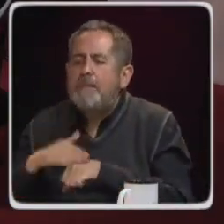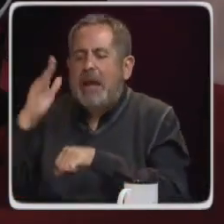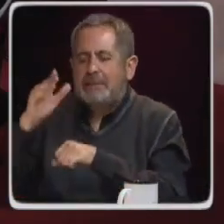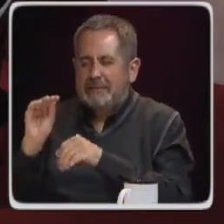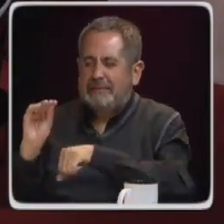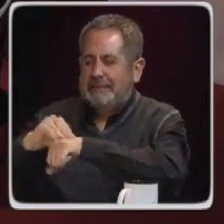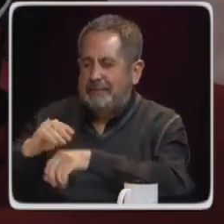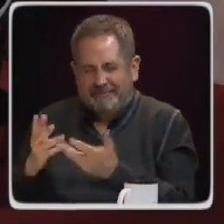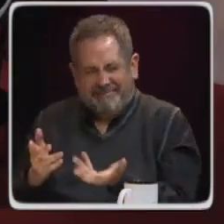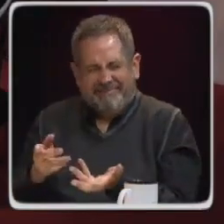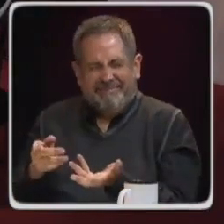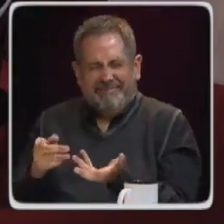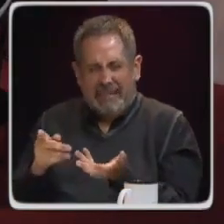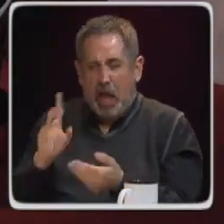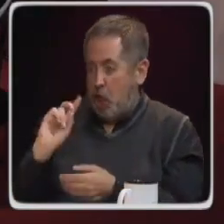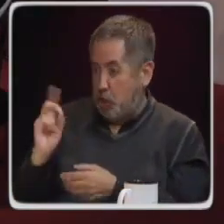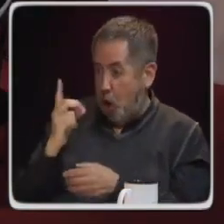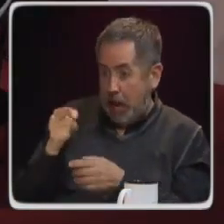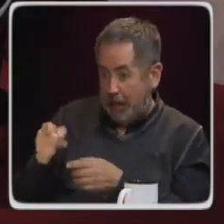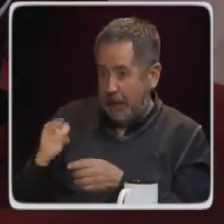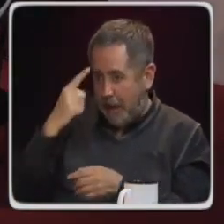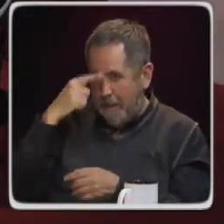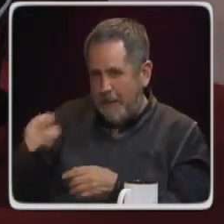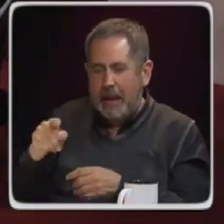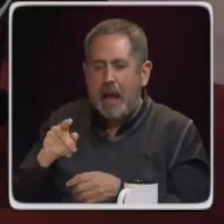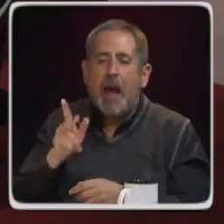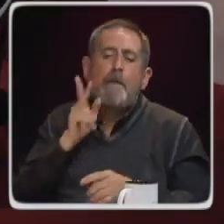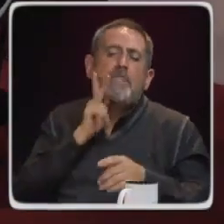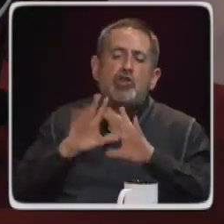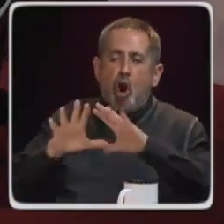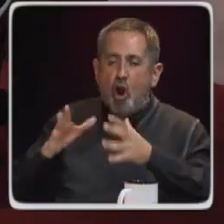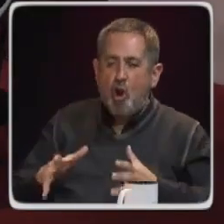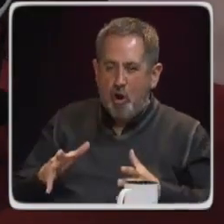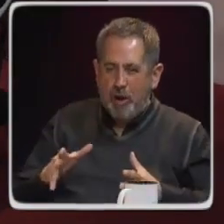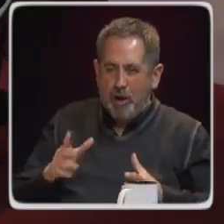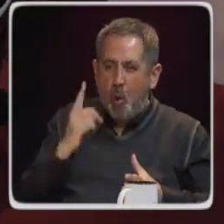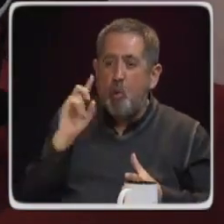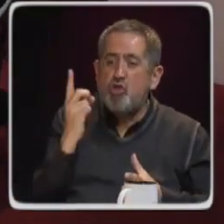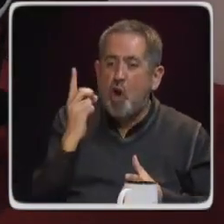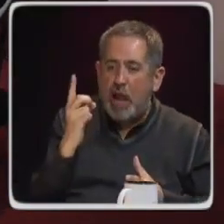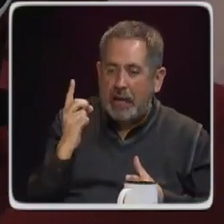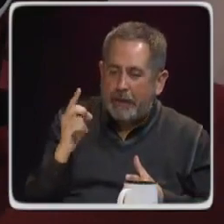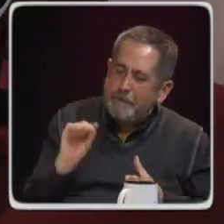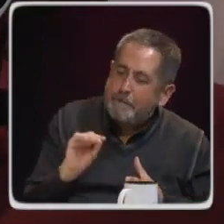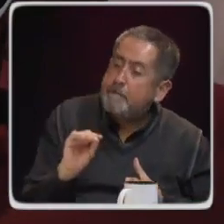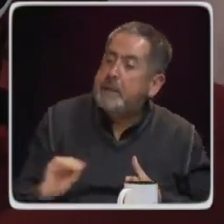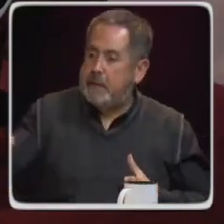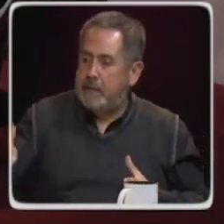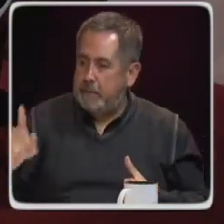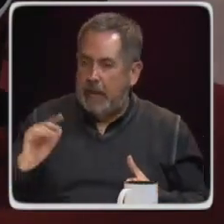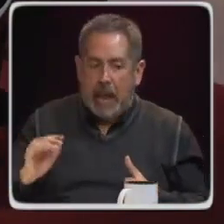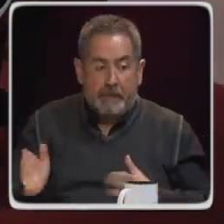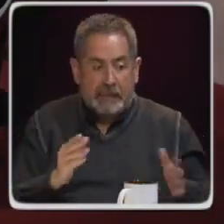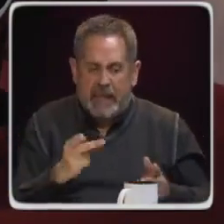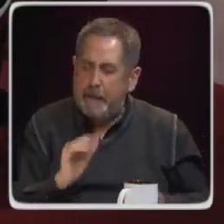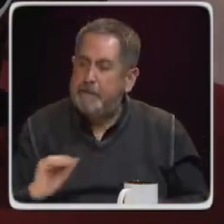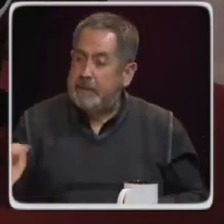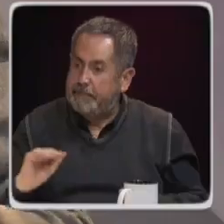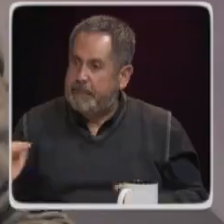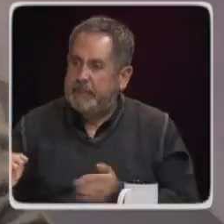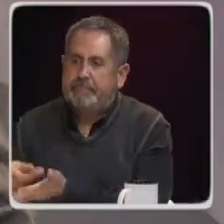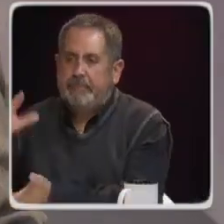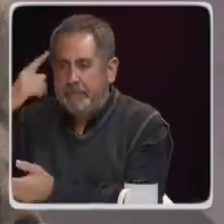hubo dinero. Es verdad lo que dice la diputada. A ver, y en ese sentido, Alejandra, a veces en México parece que todo lo queremos